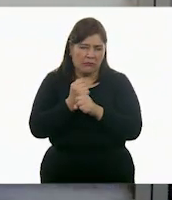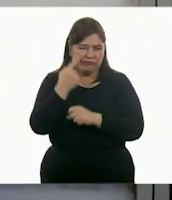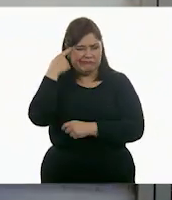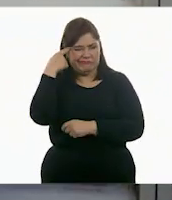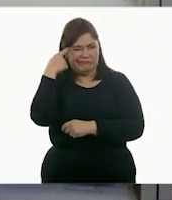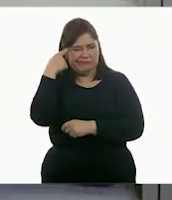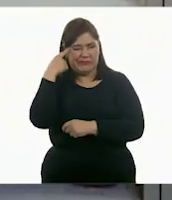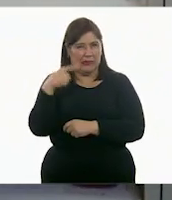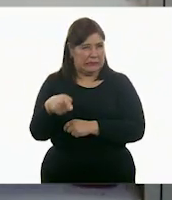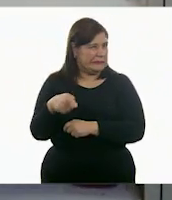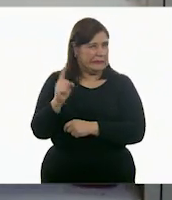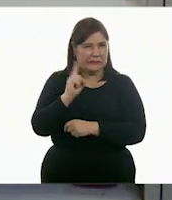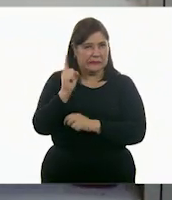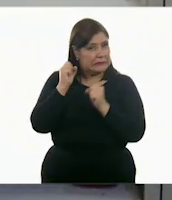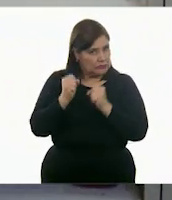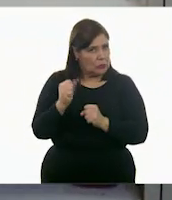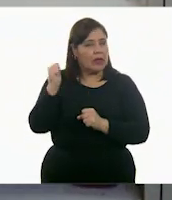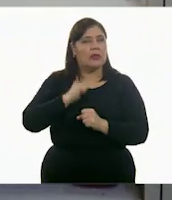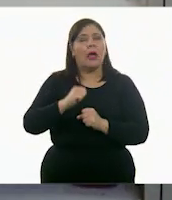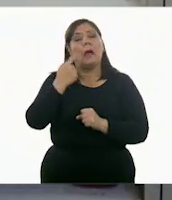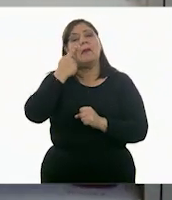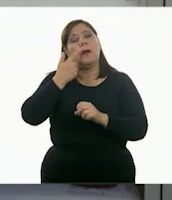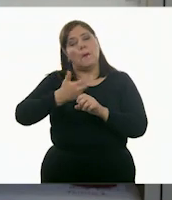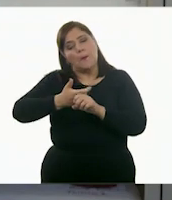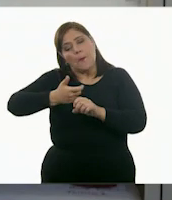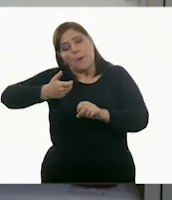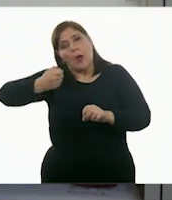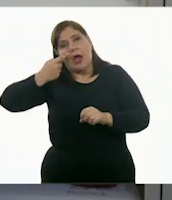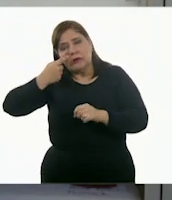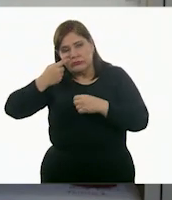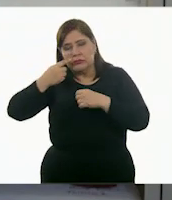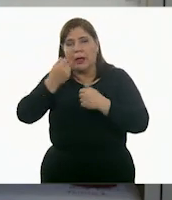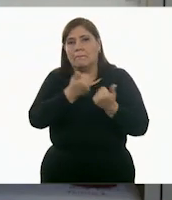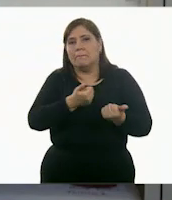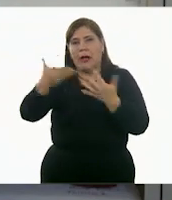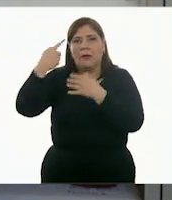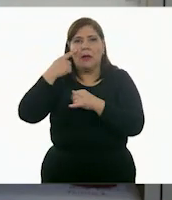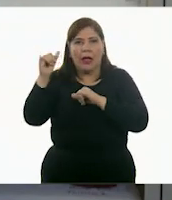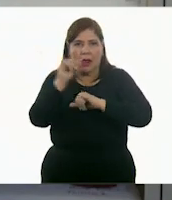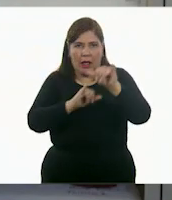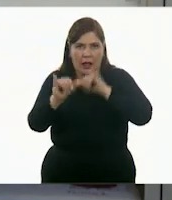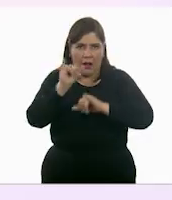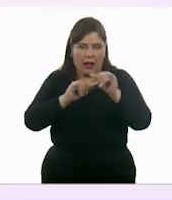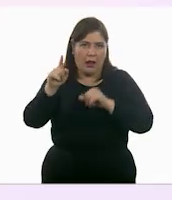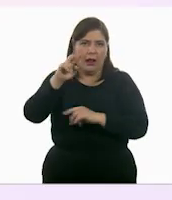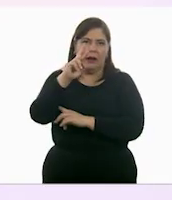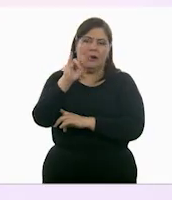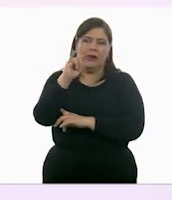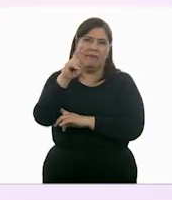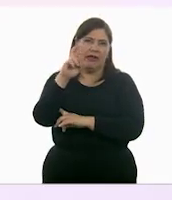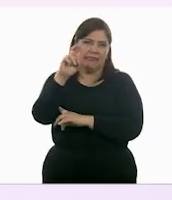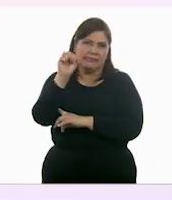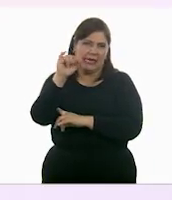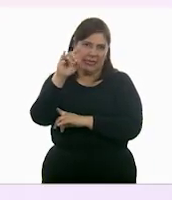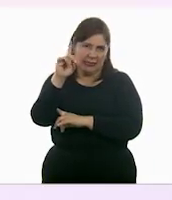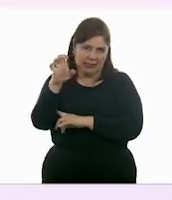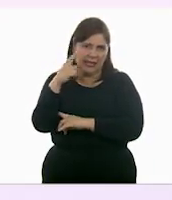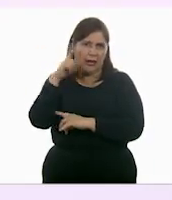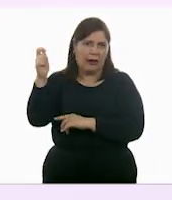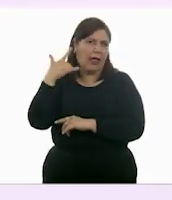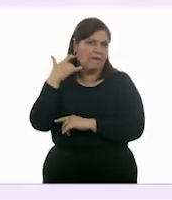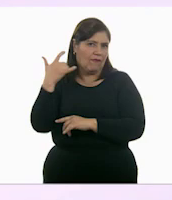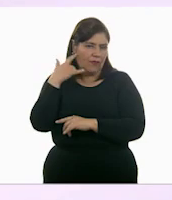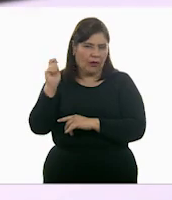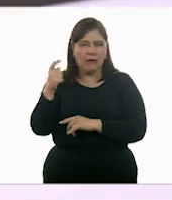pensar que era muy antiguo, pues tomamos una muestra y le sugerí que la mandara a un laboratorio en Riverside, en California. Mientras llegaban